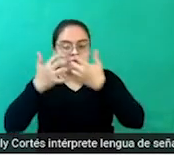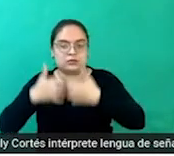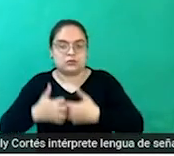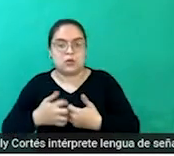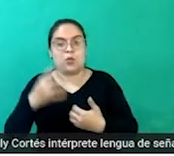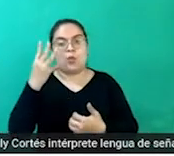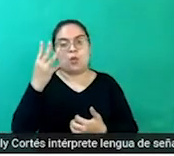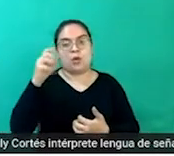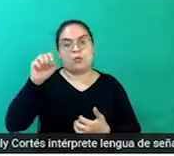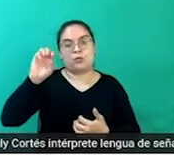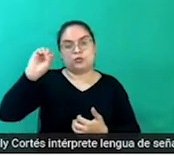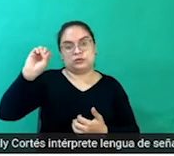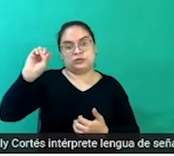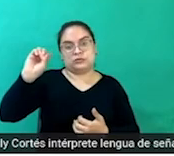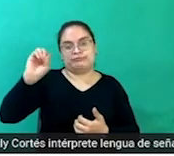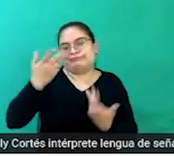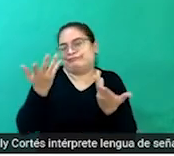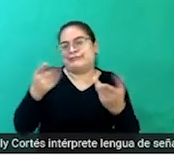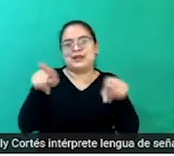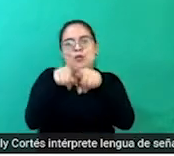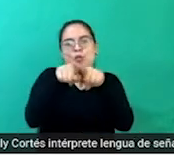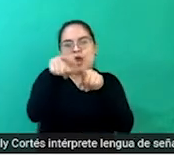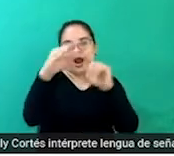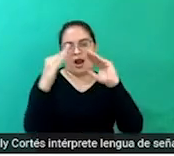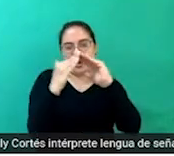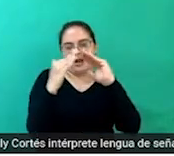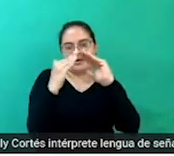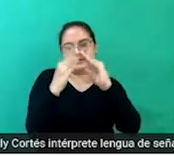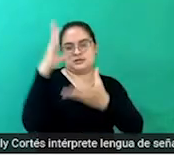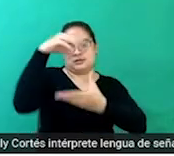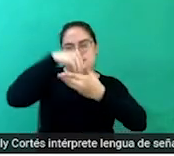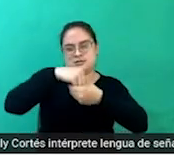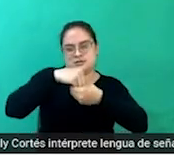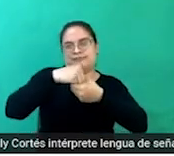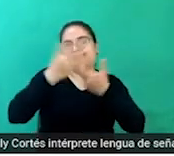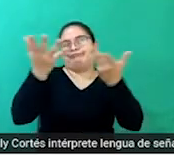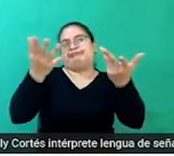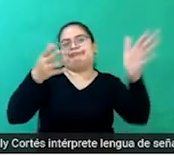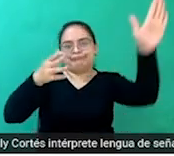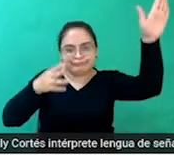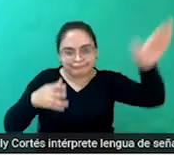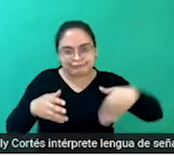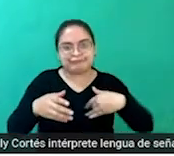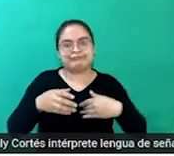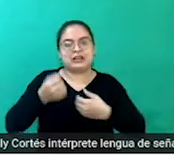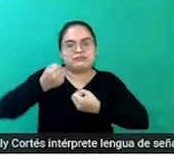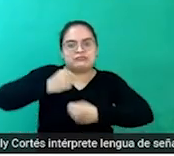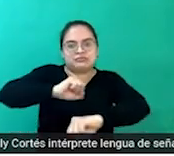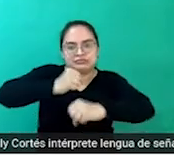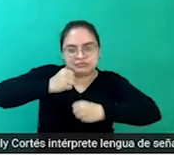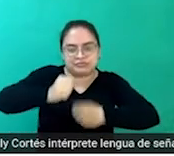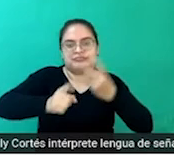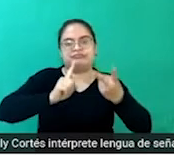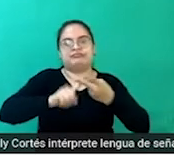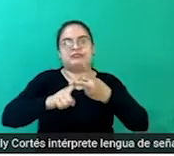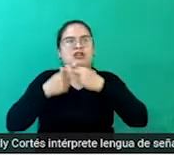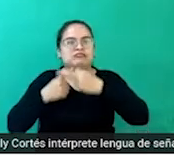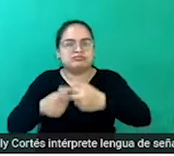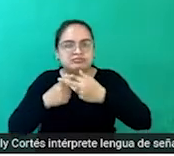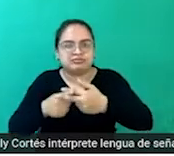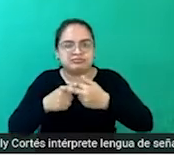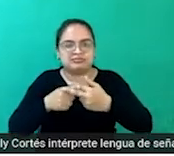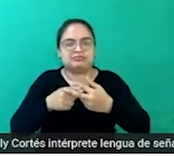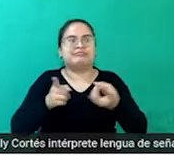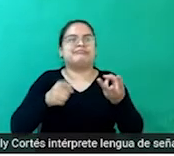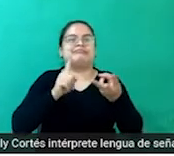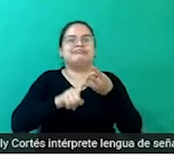Es igual que si en nuestro hogar llamamos a un carpintero, a un albañil, a un plomero o lo que fuera, y esta